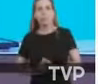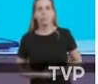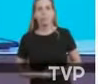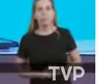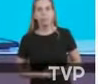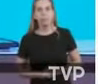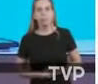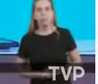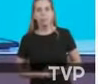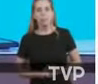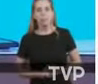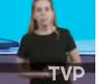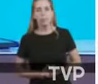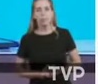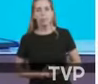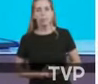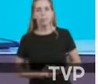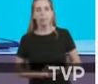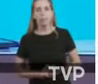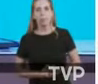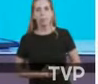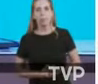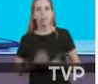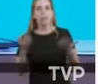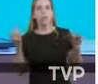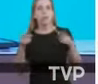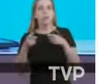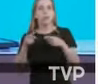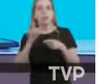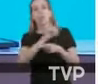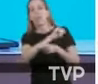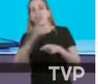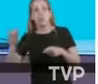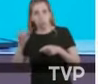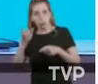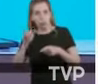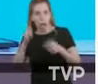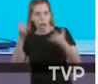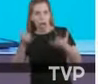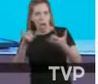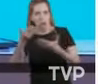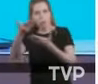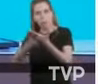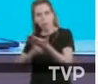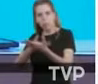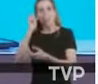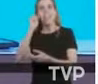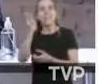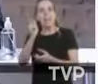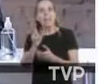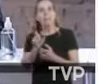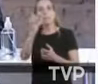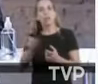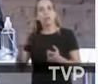Argentina. Y no es una causa indeterminada, tienen nombre y apellido quienes fueron